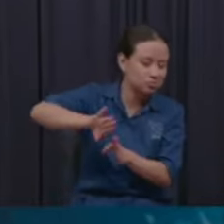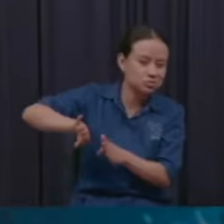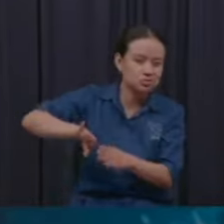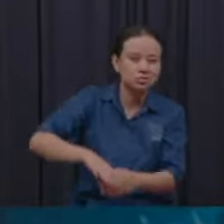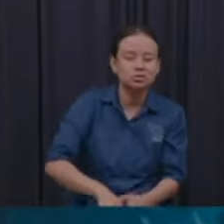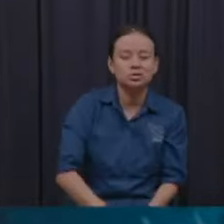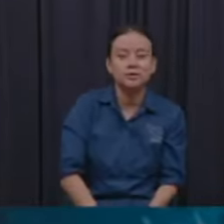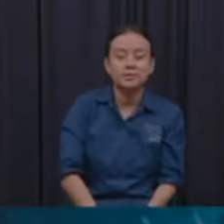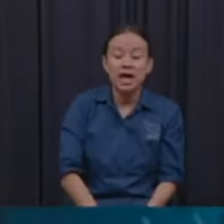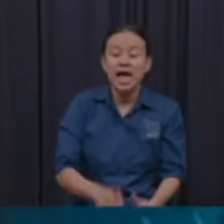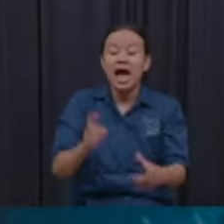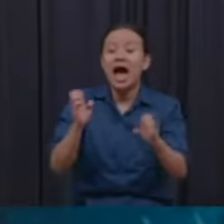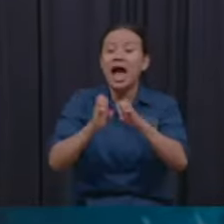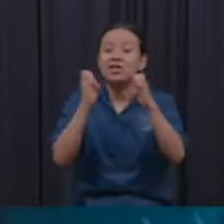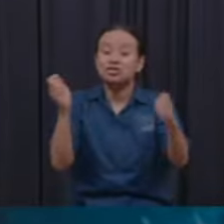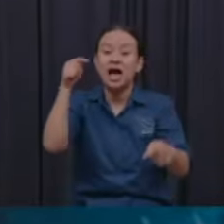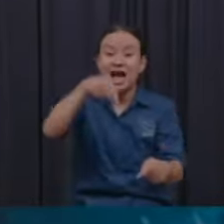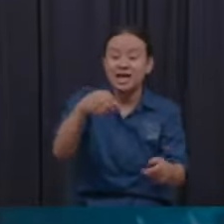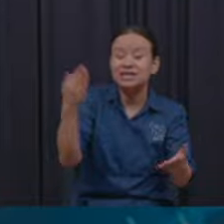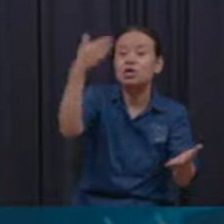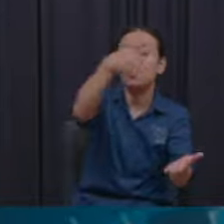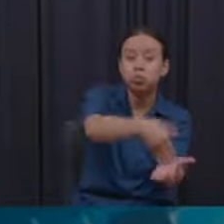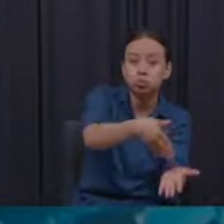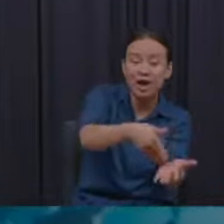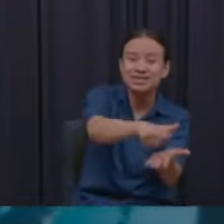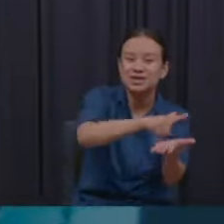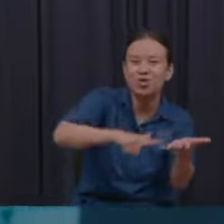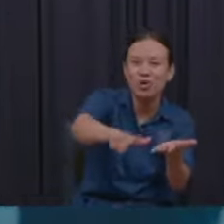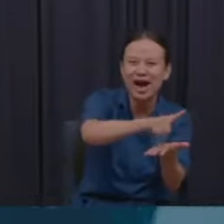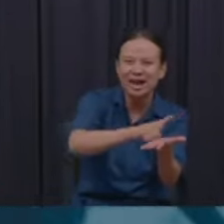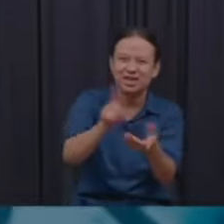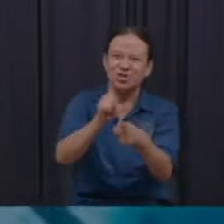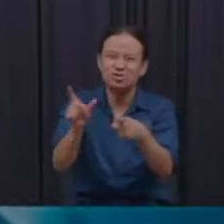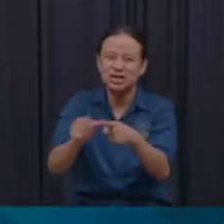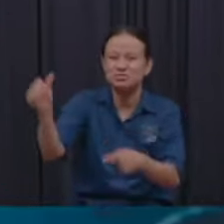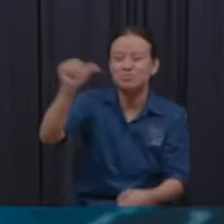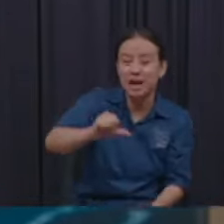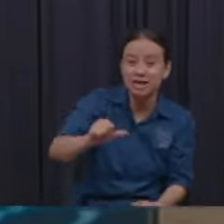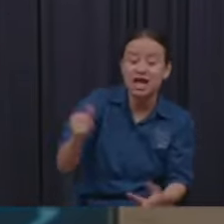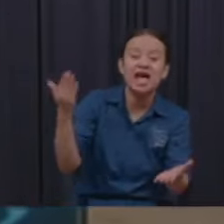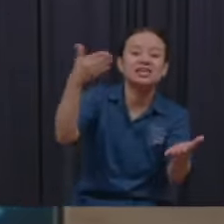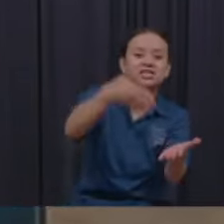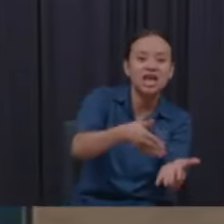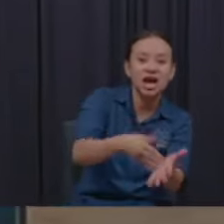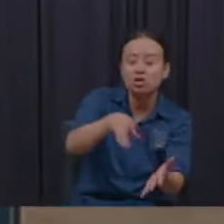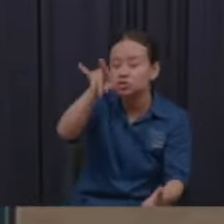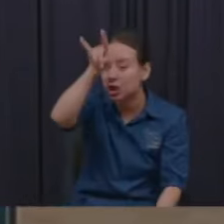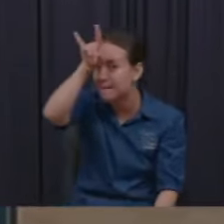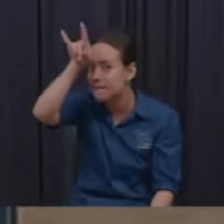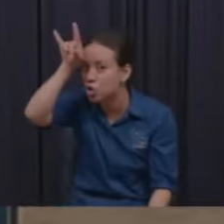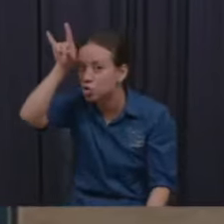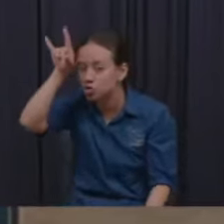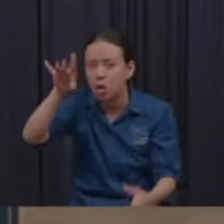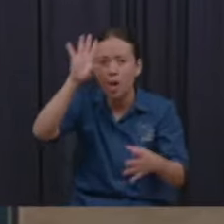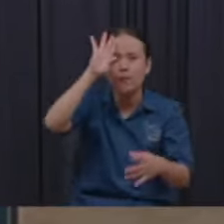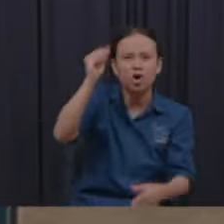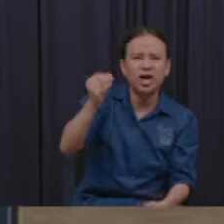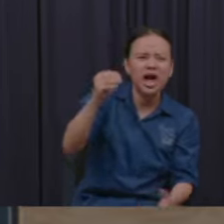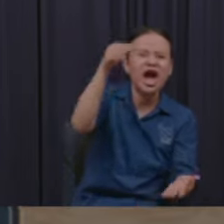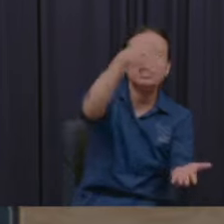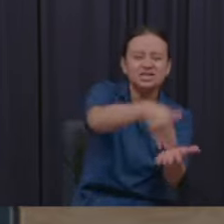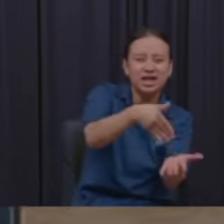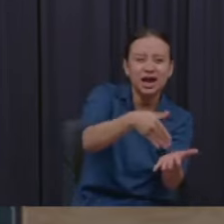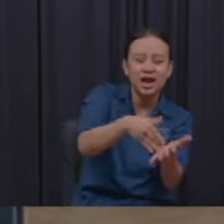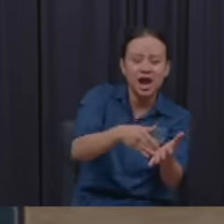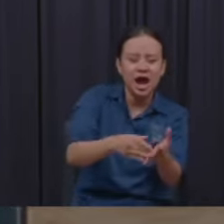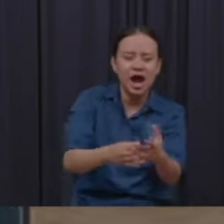los demonios para ellos tomar posesión y hacer allí de ese sitio, de ese espacio, una fortaleza. La